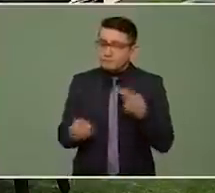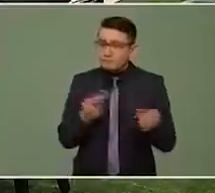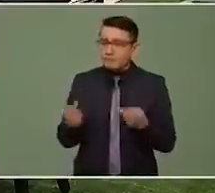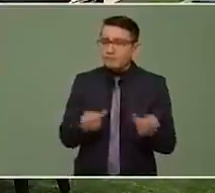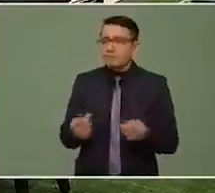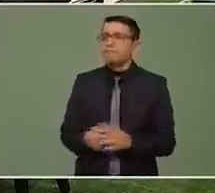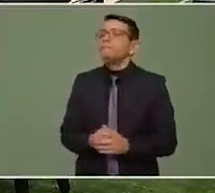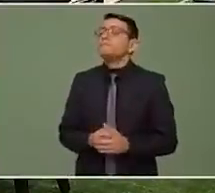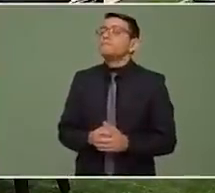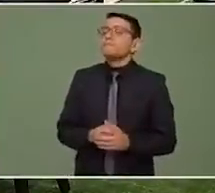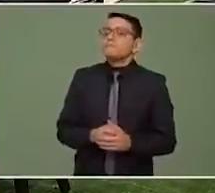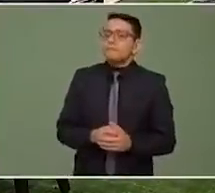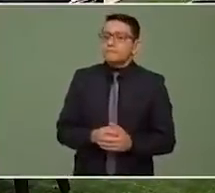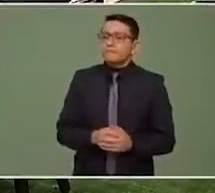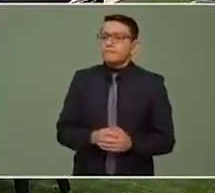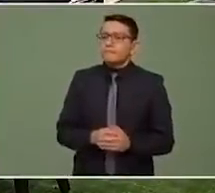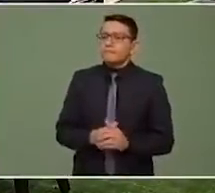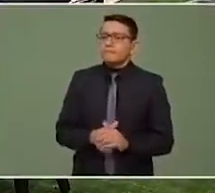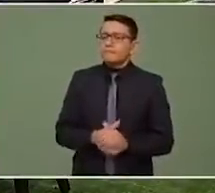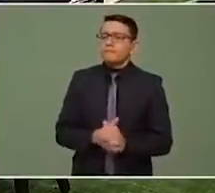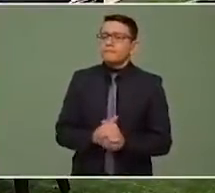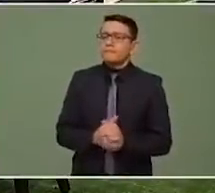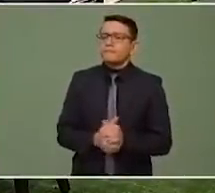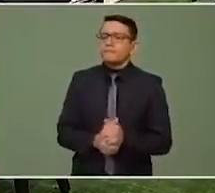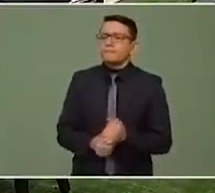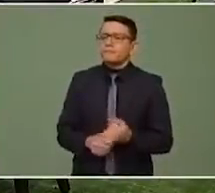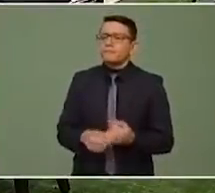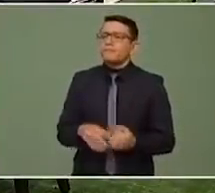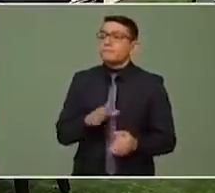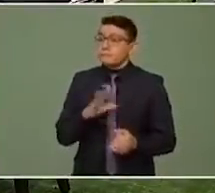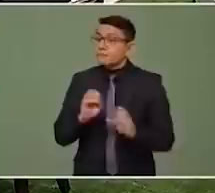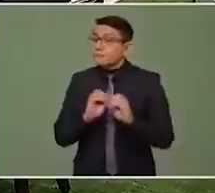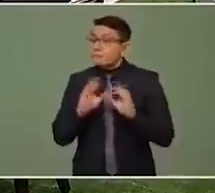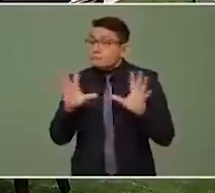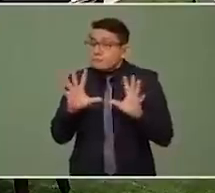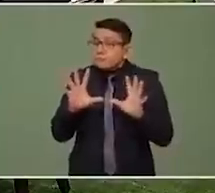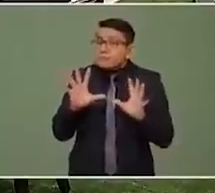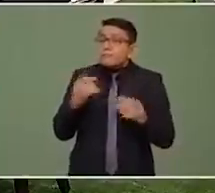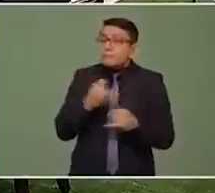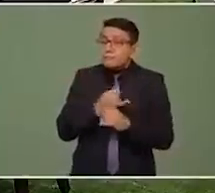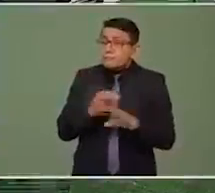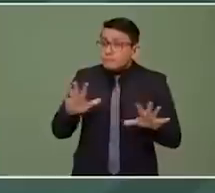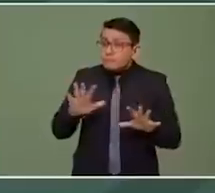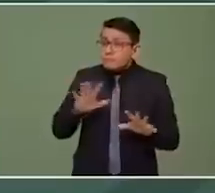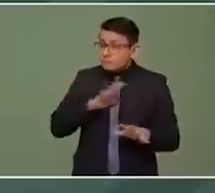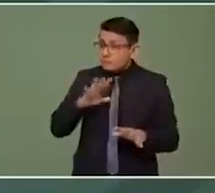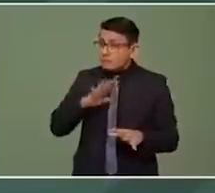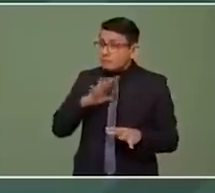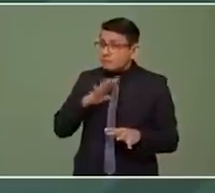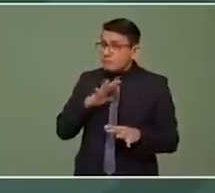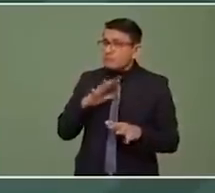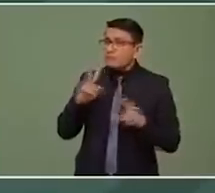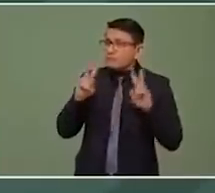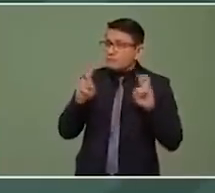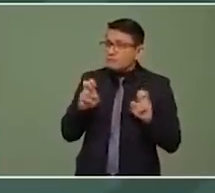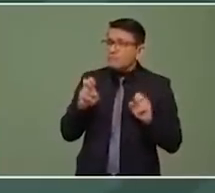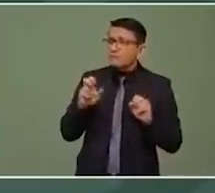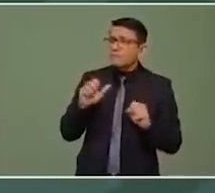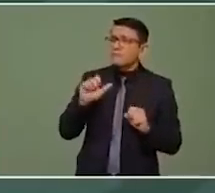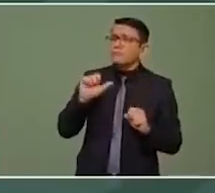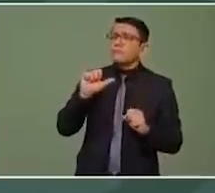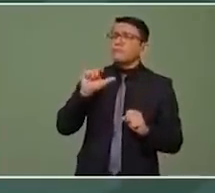a nivel nacional habría esa posibilidad si por eso queremos lo de la guardia porque se